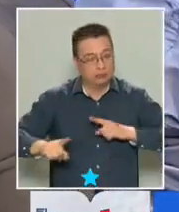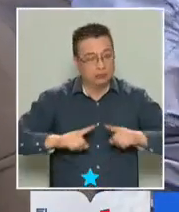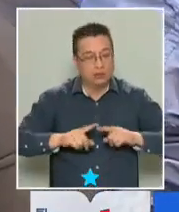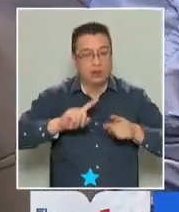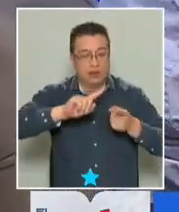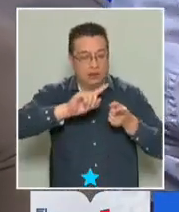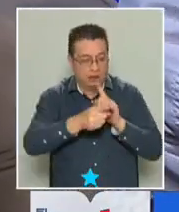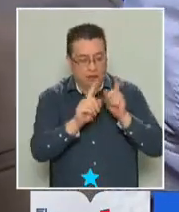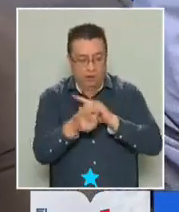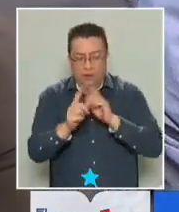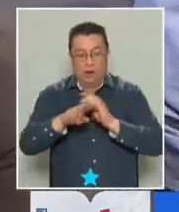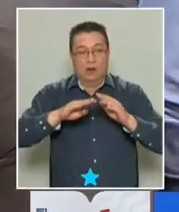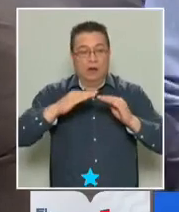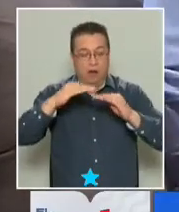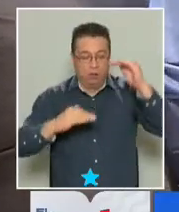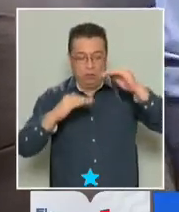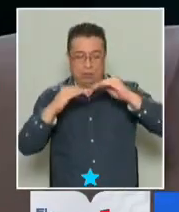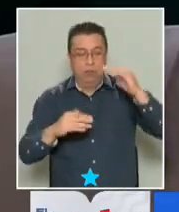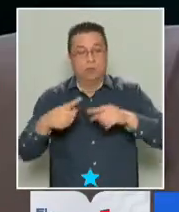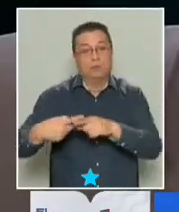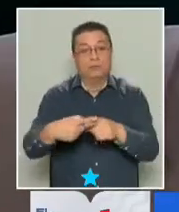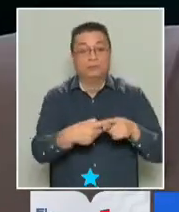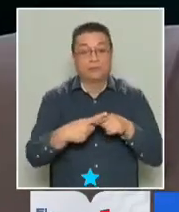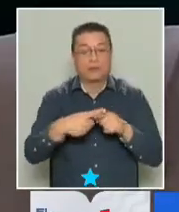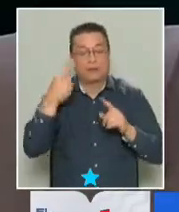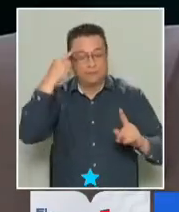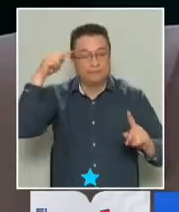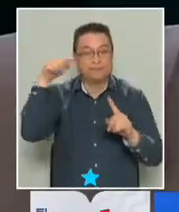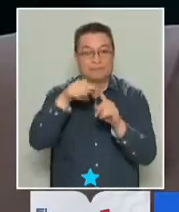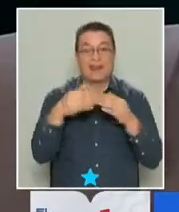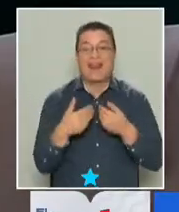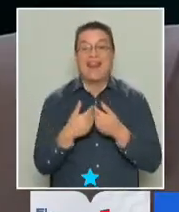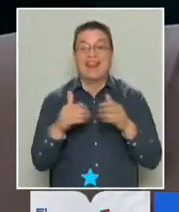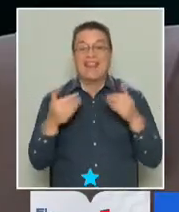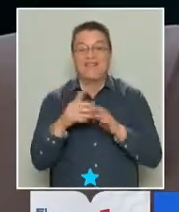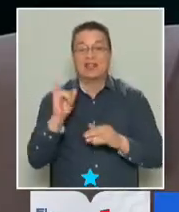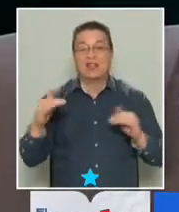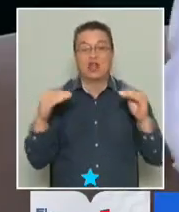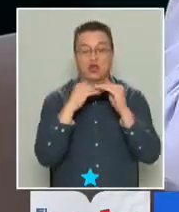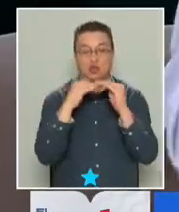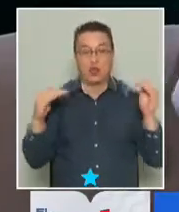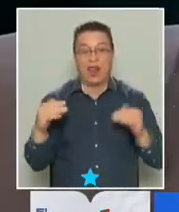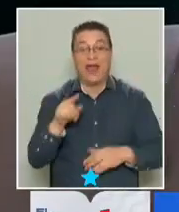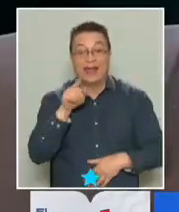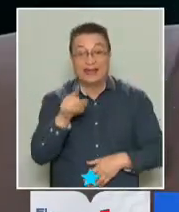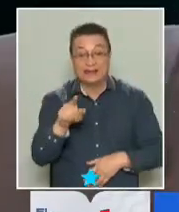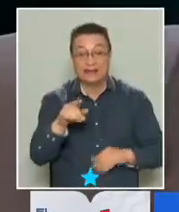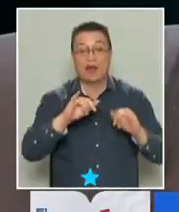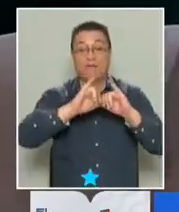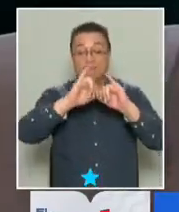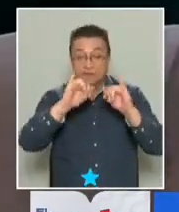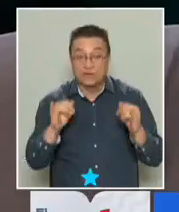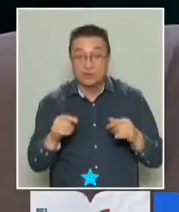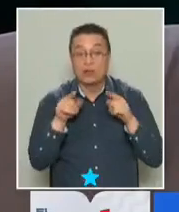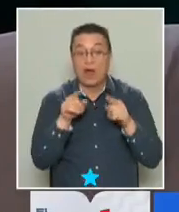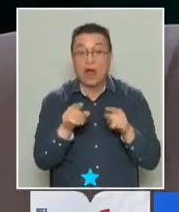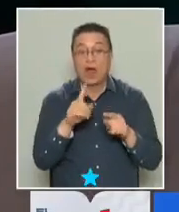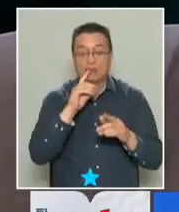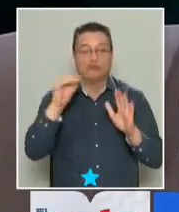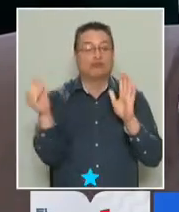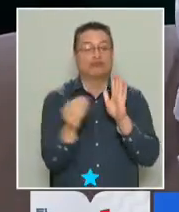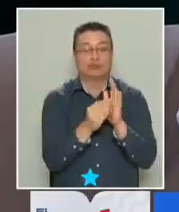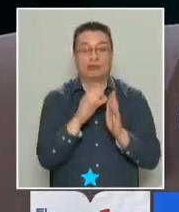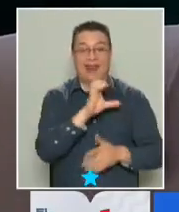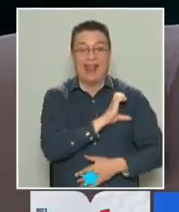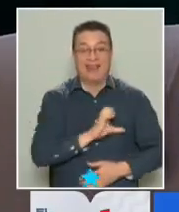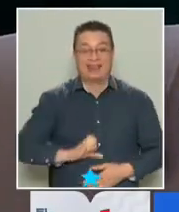corregir las desigualdades sociales en busca de que seamos libres e iguales y esas como una fórmula que se a partir de la consagración de